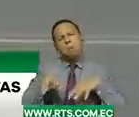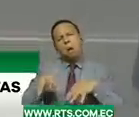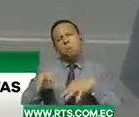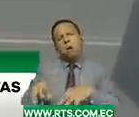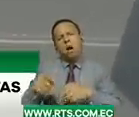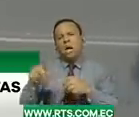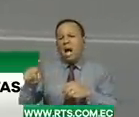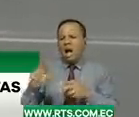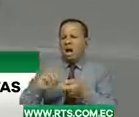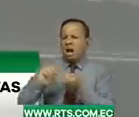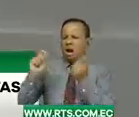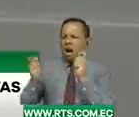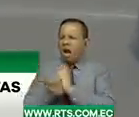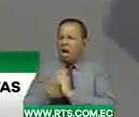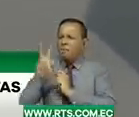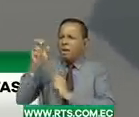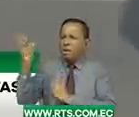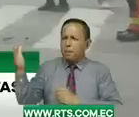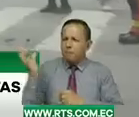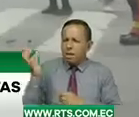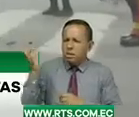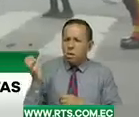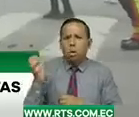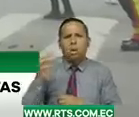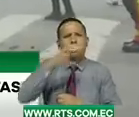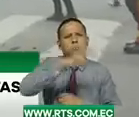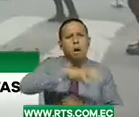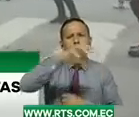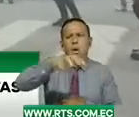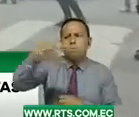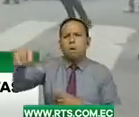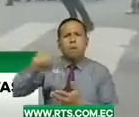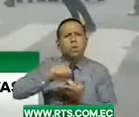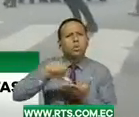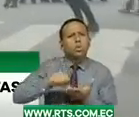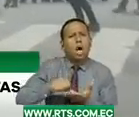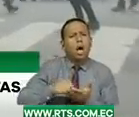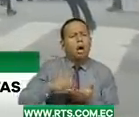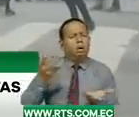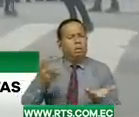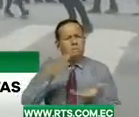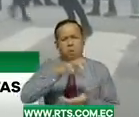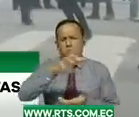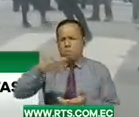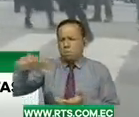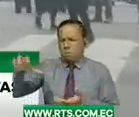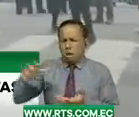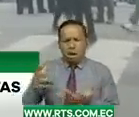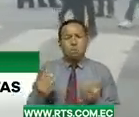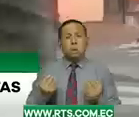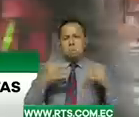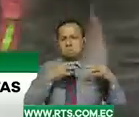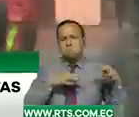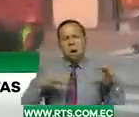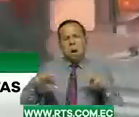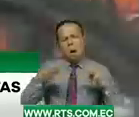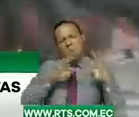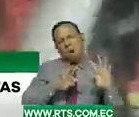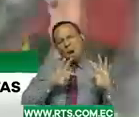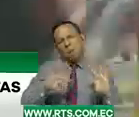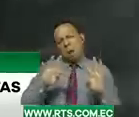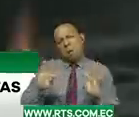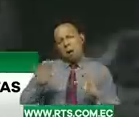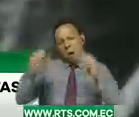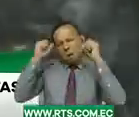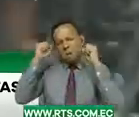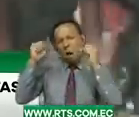violentos incidentes en varias ciudades, entre ellas París, Marsella y Burdeos. La situación es especialmente tensa en la